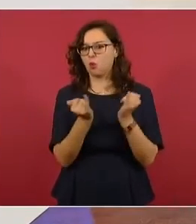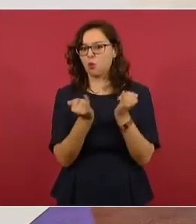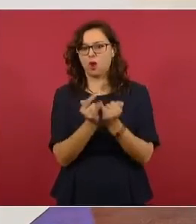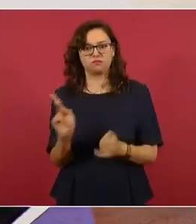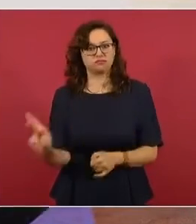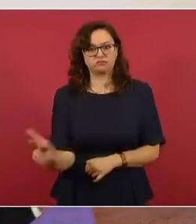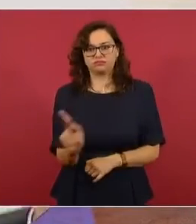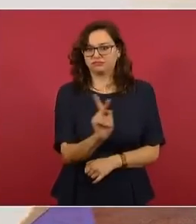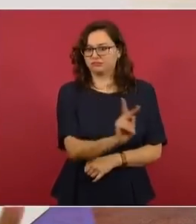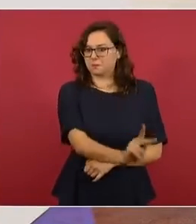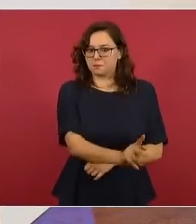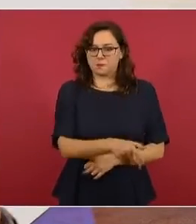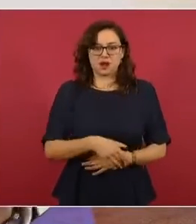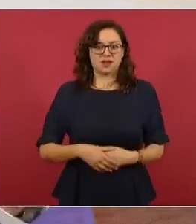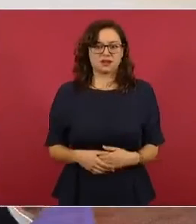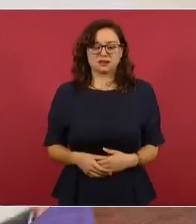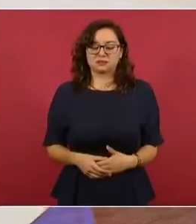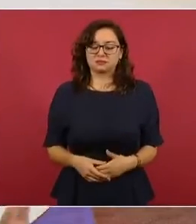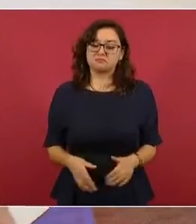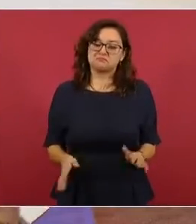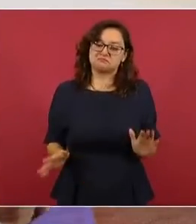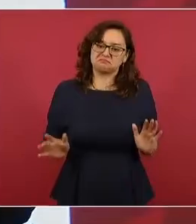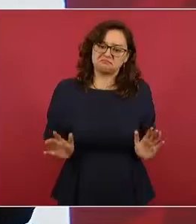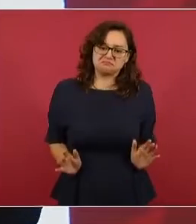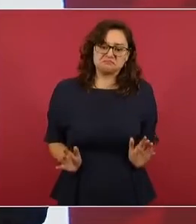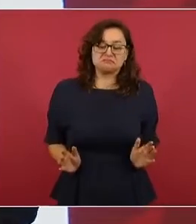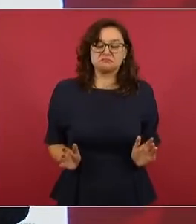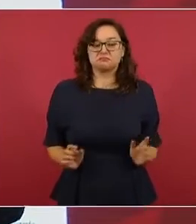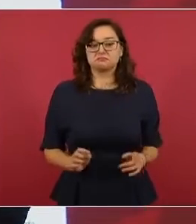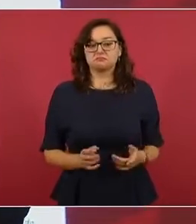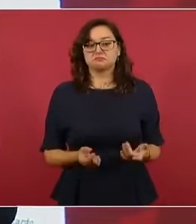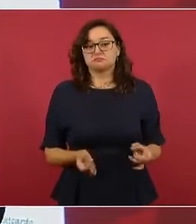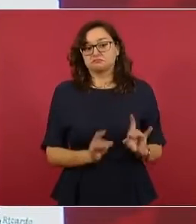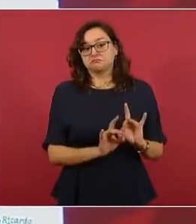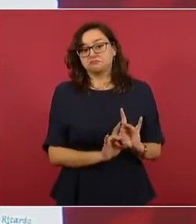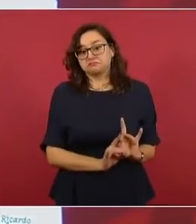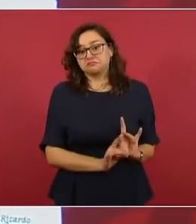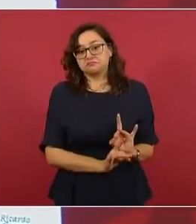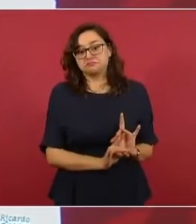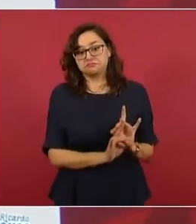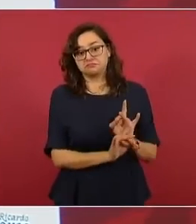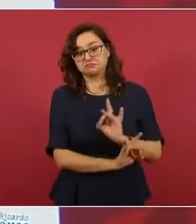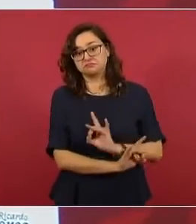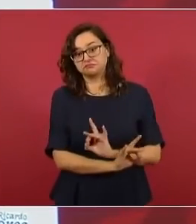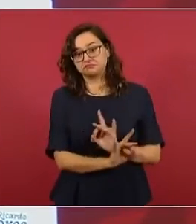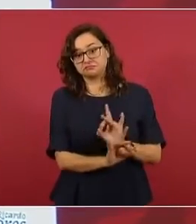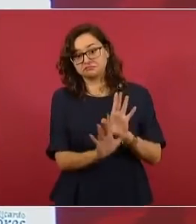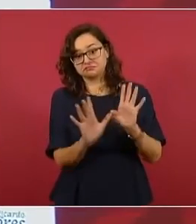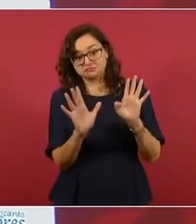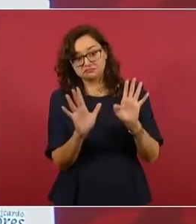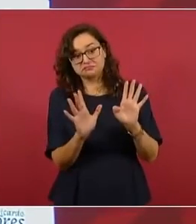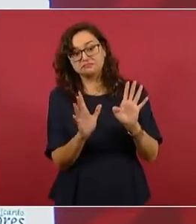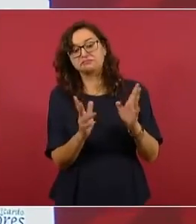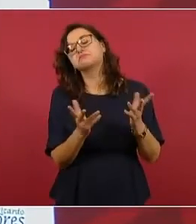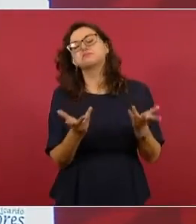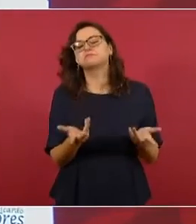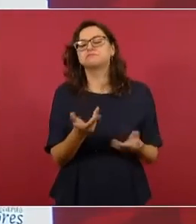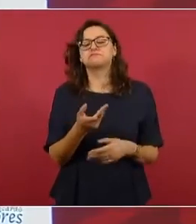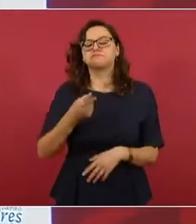que las cosas funcionen bien, se arreglen, es nuestro propósito.